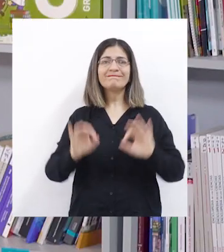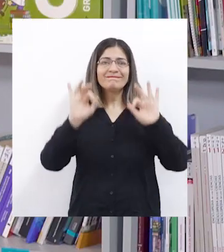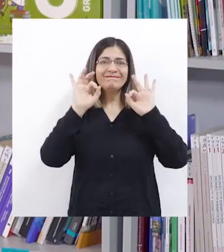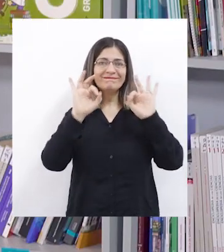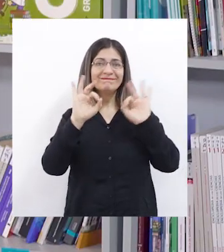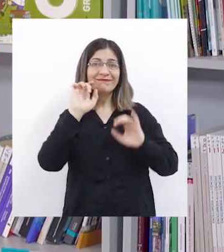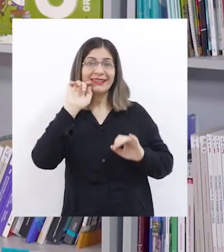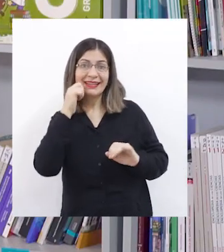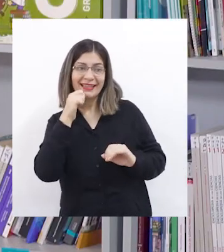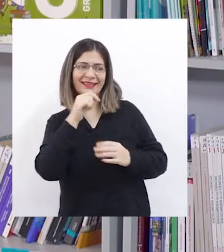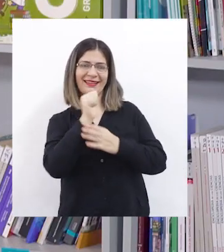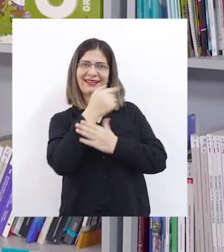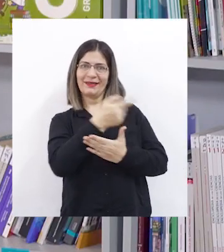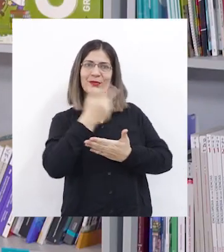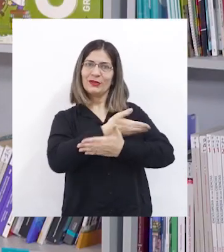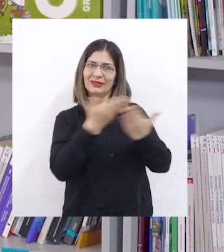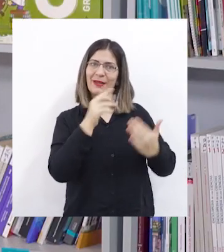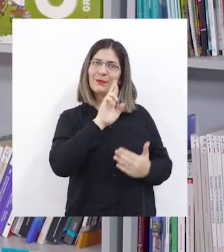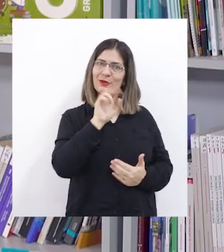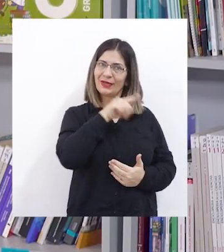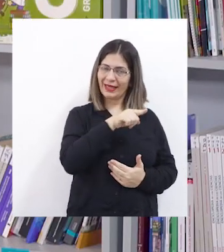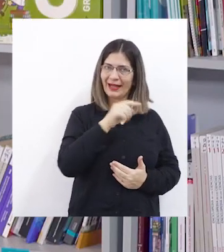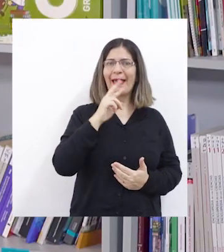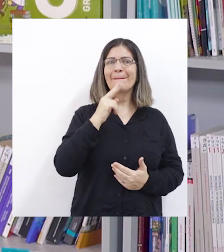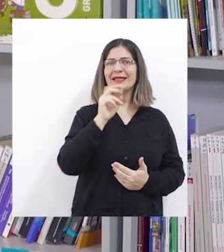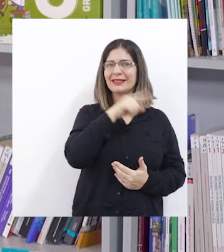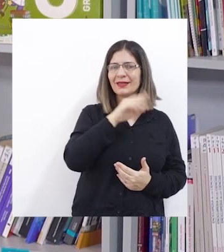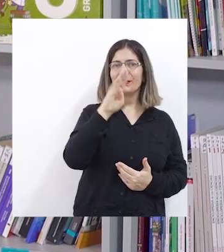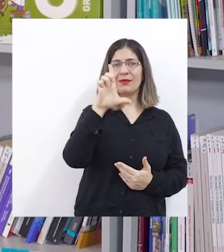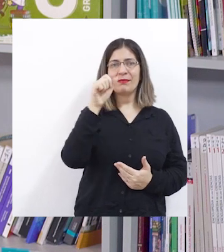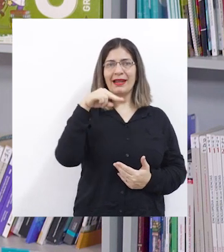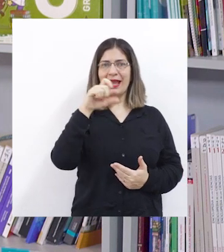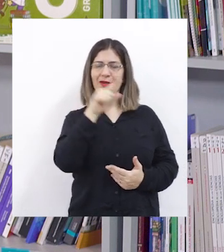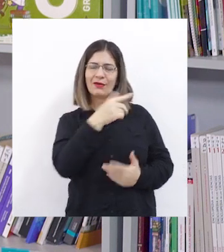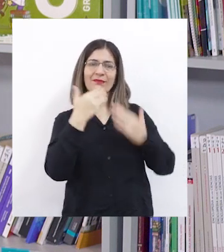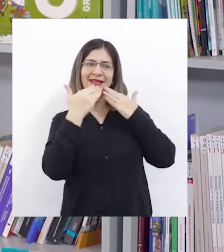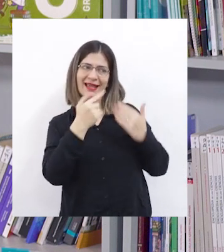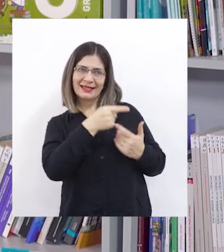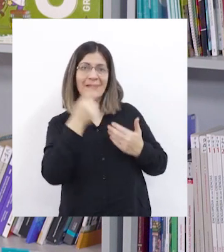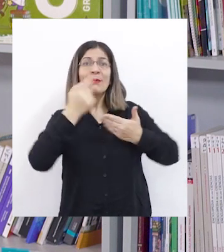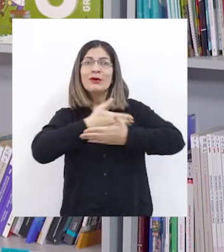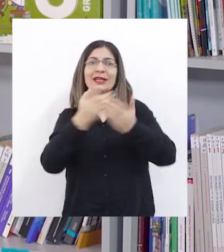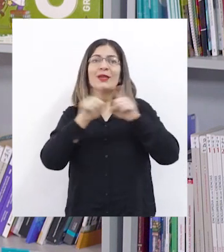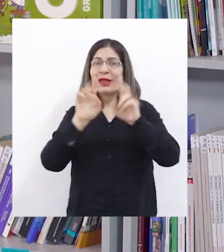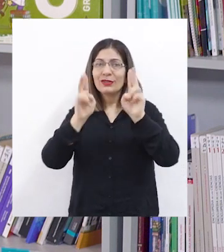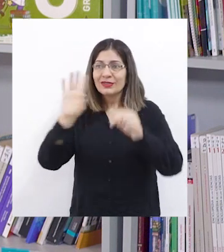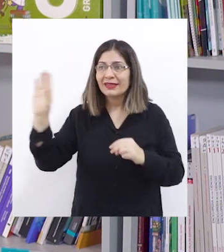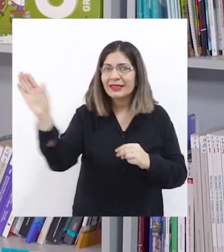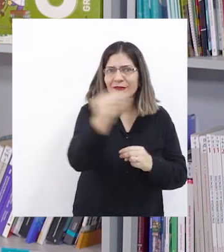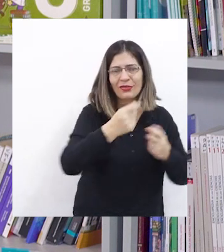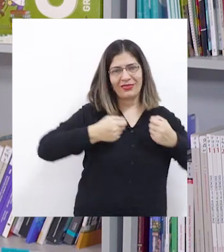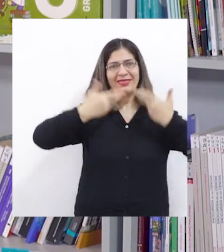Hermoso homenaje a Lasteña Blanco y, por supuesto, a través de este homenaje para todos ustedes. Vamos a agradecer a